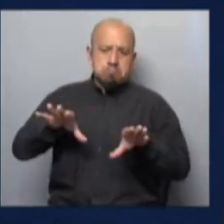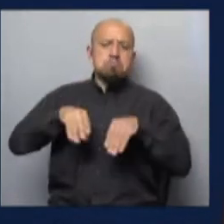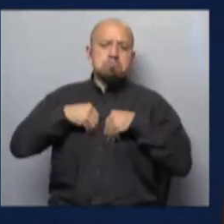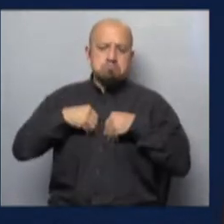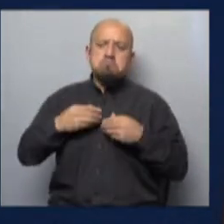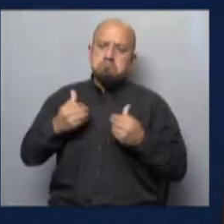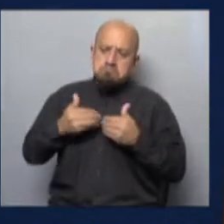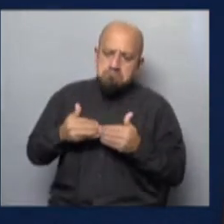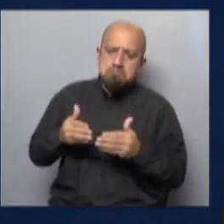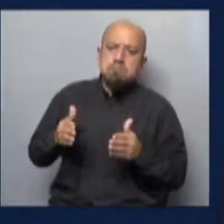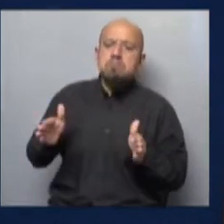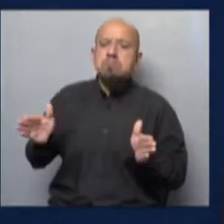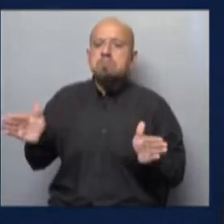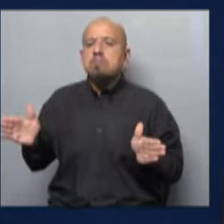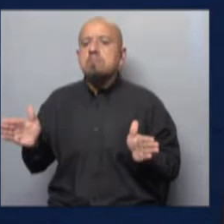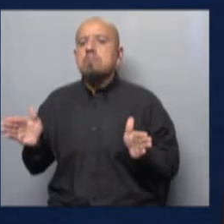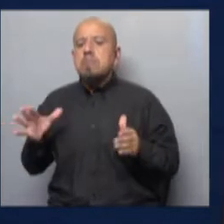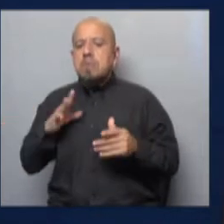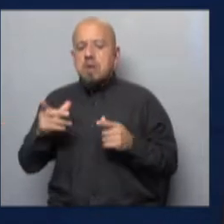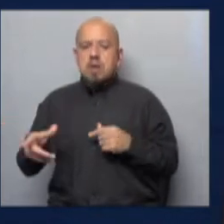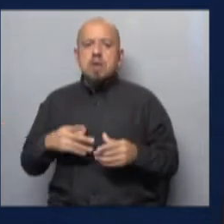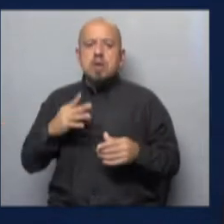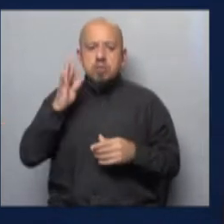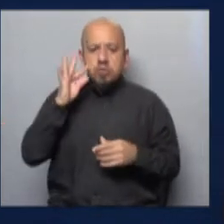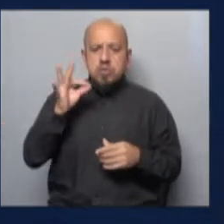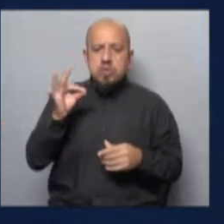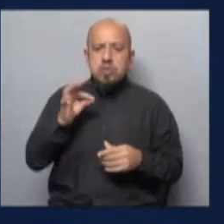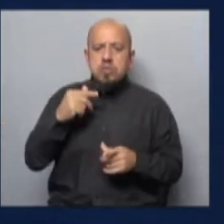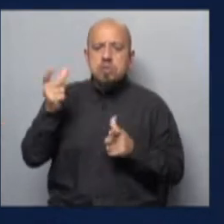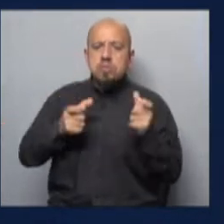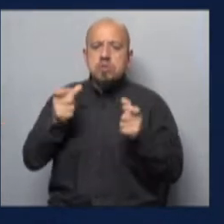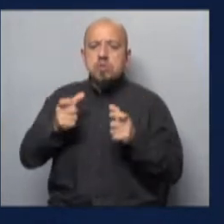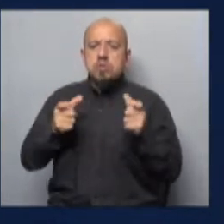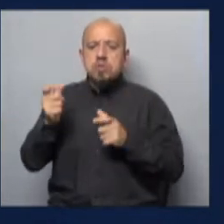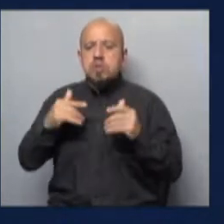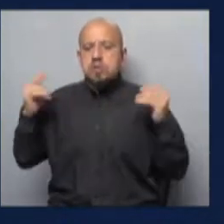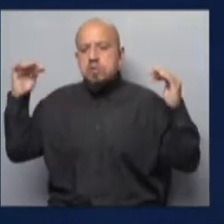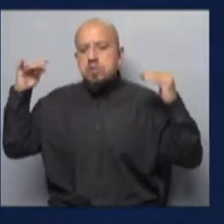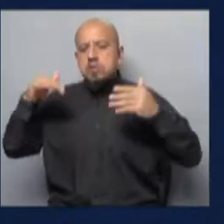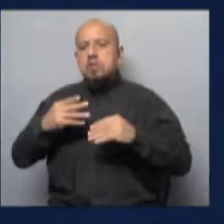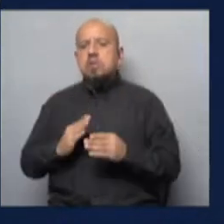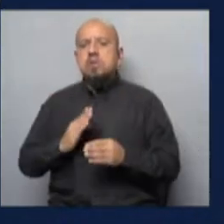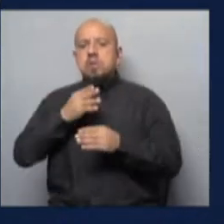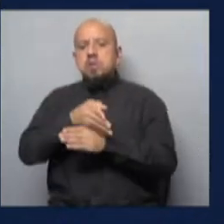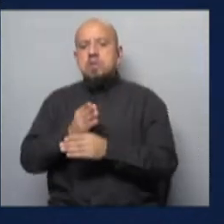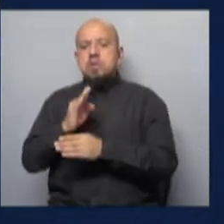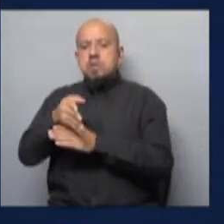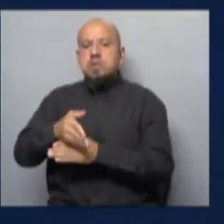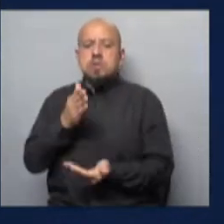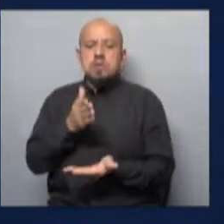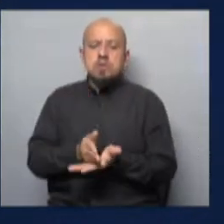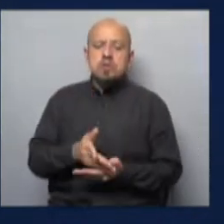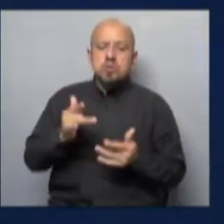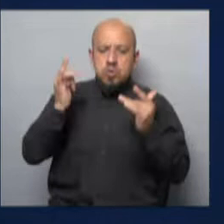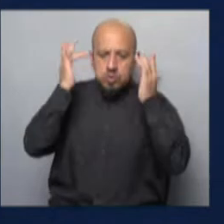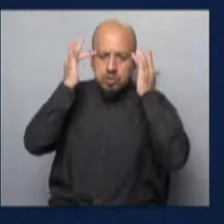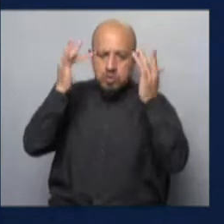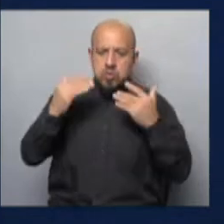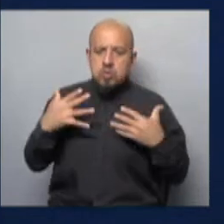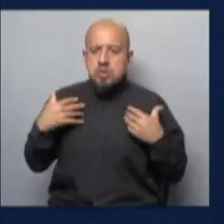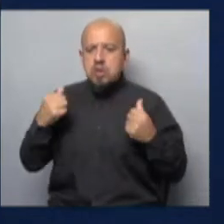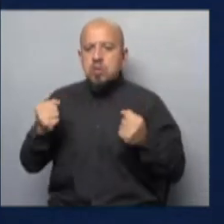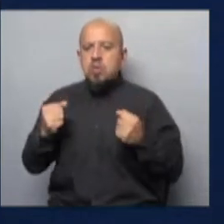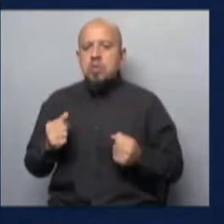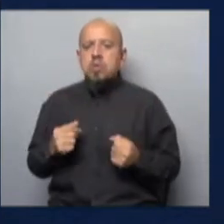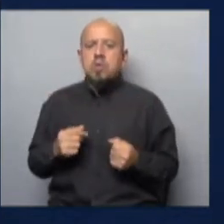puertas abiertas que tienen muchas posibilidades para personas migrantes en cuanto a acceso a los derechos de educación salud por